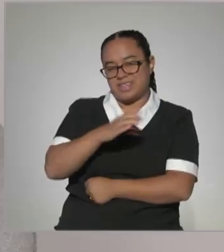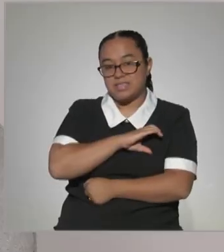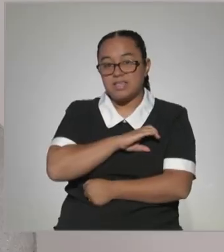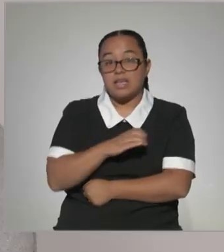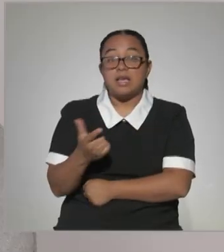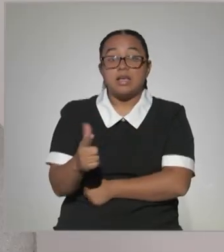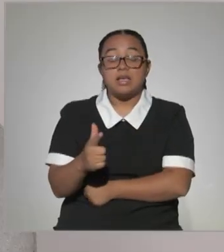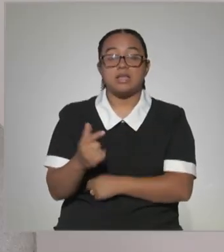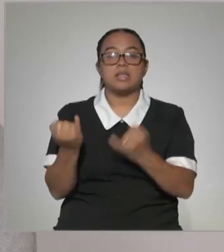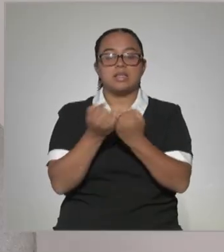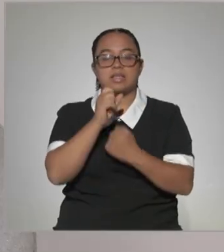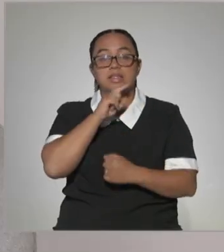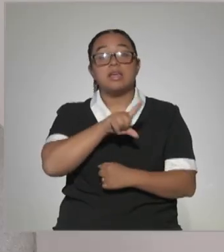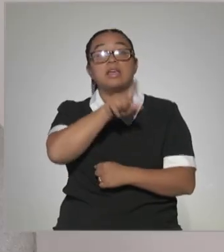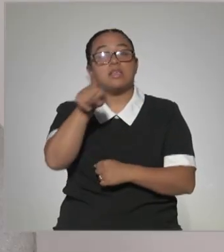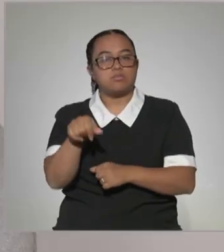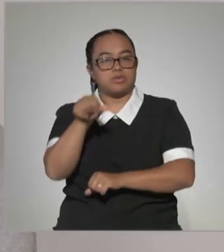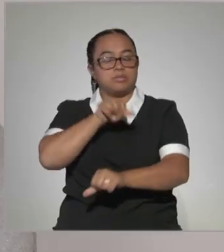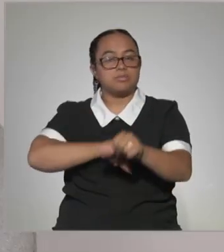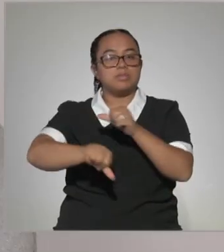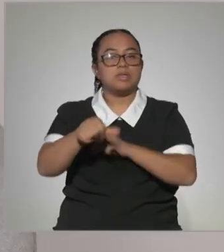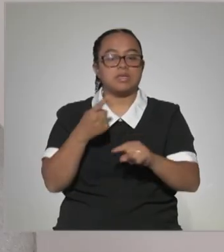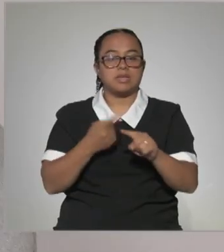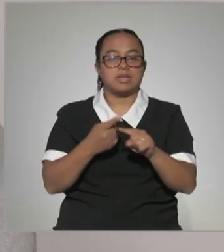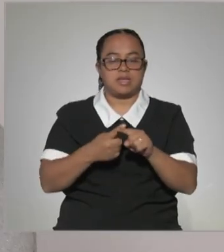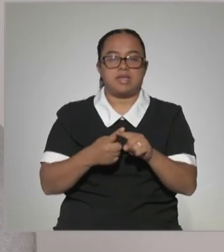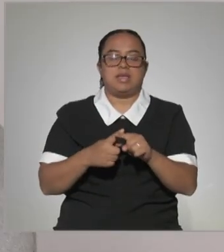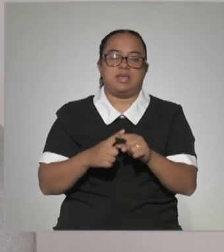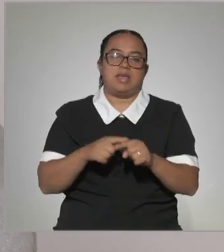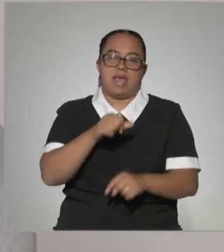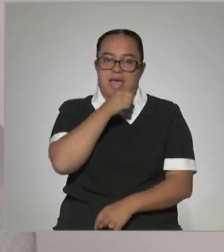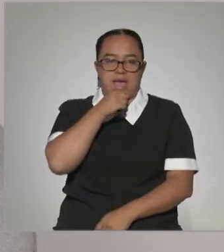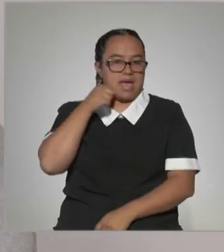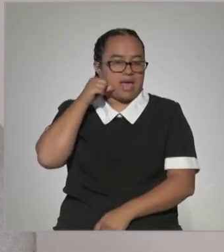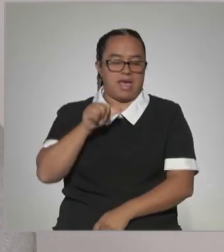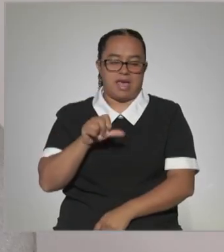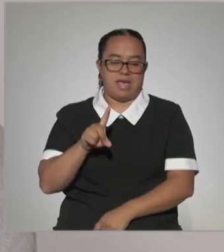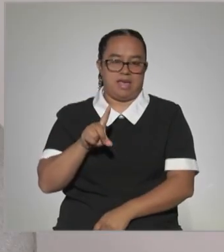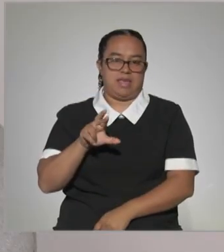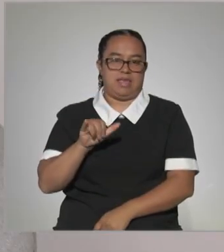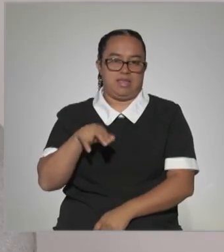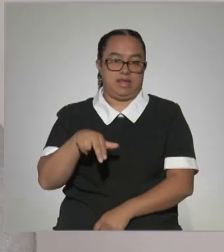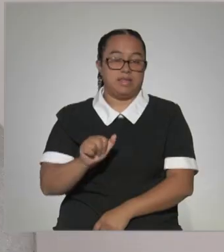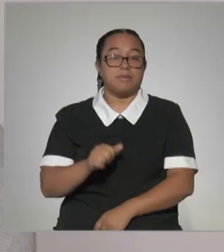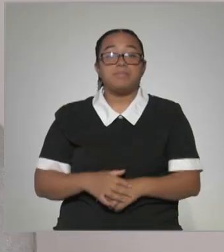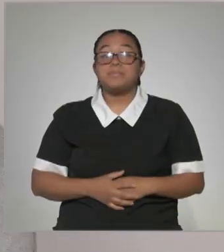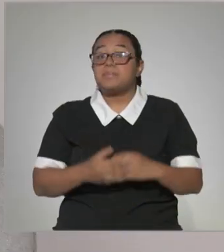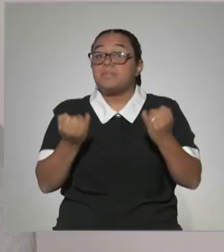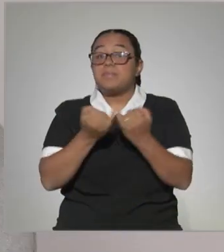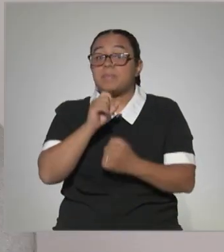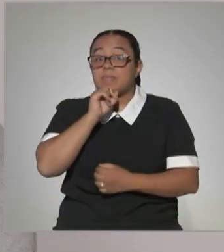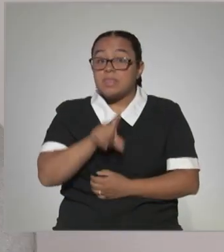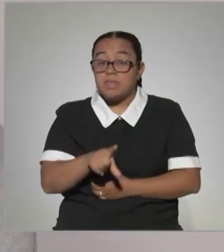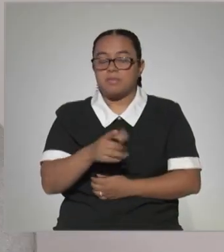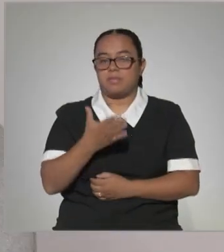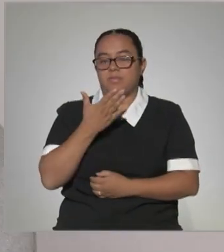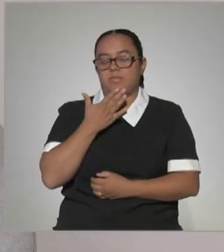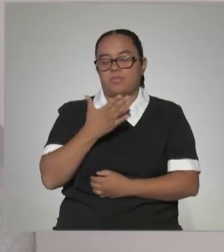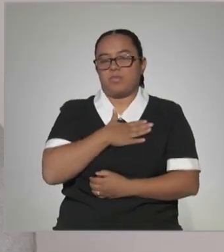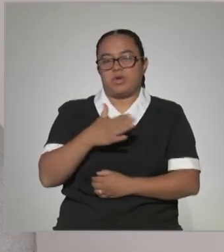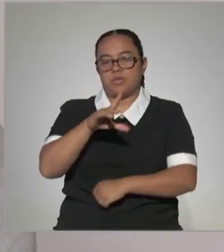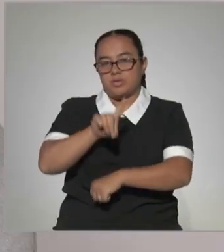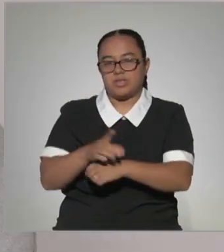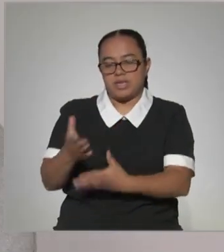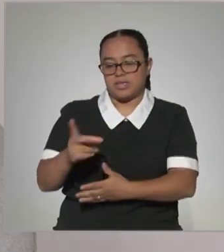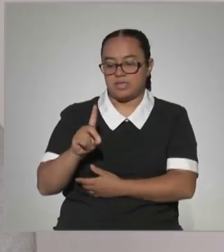Lía. Y un poquito más adelante van a ver a Adriana Rodríguez. Y bueno, por supuesto, también le quiero dar los buenos días a mi queridísima